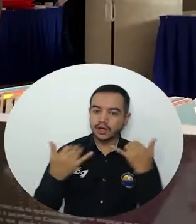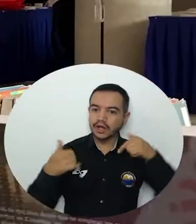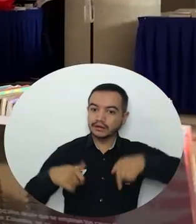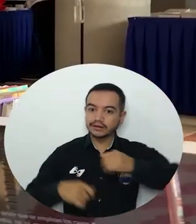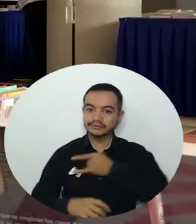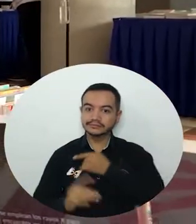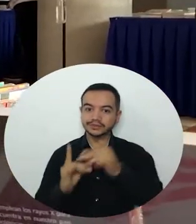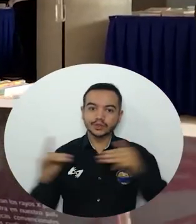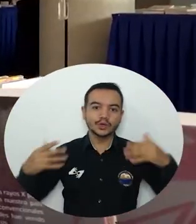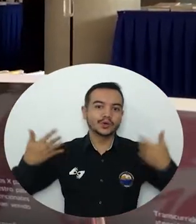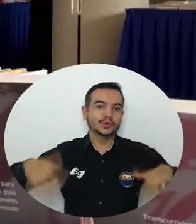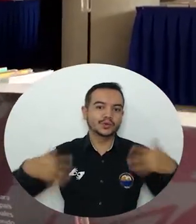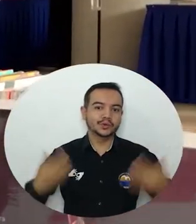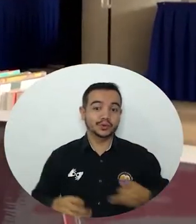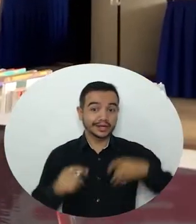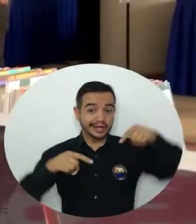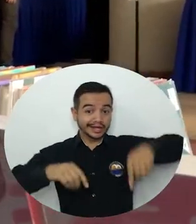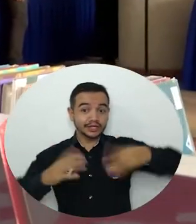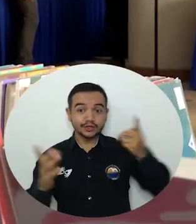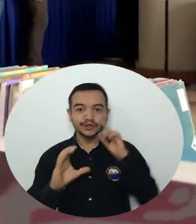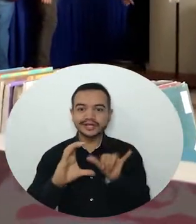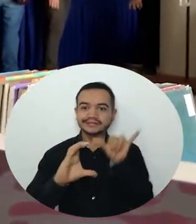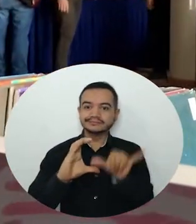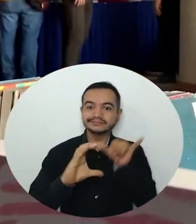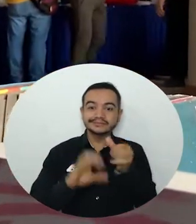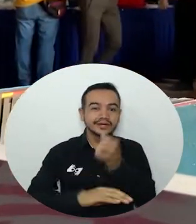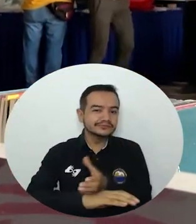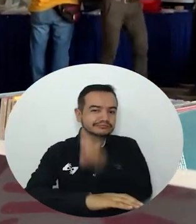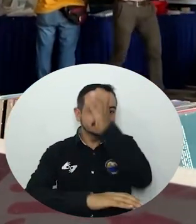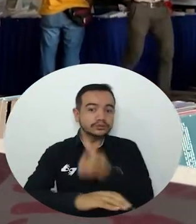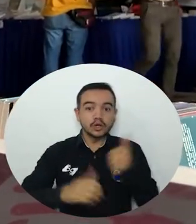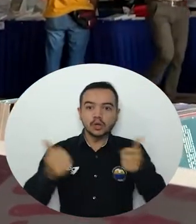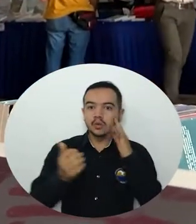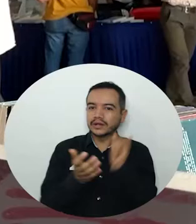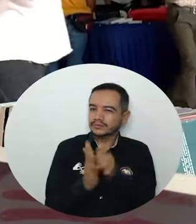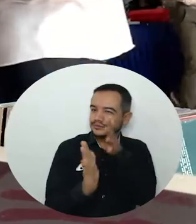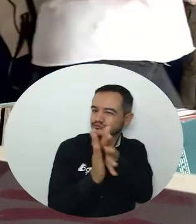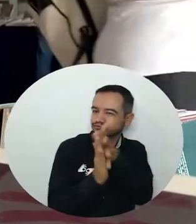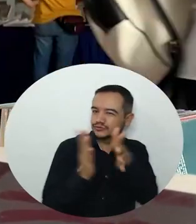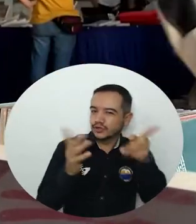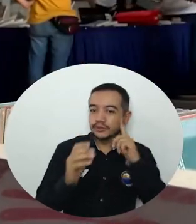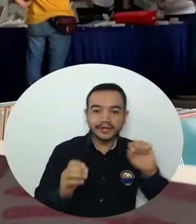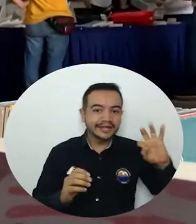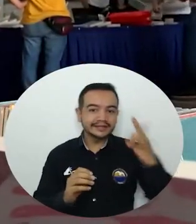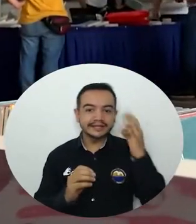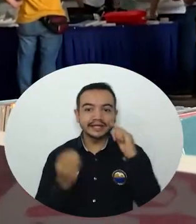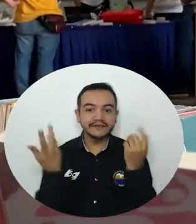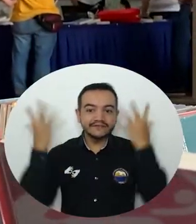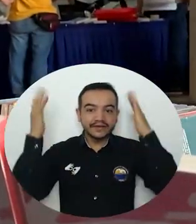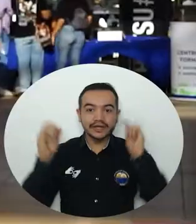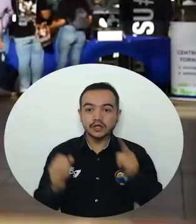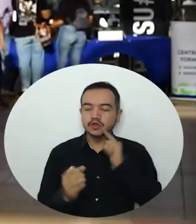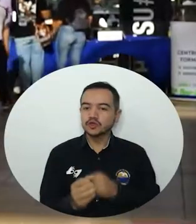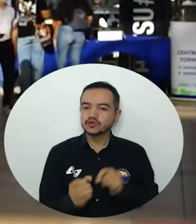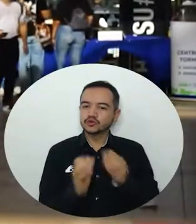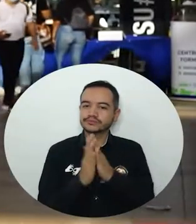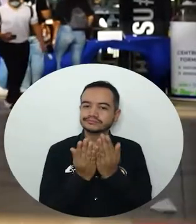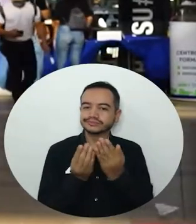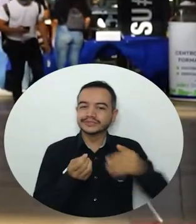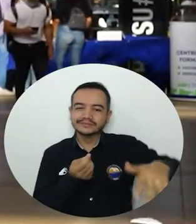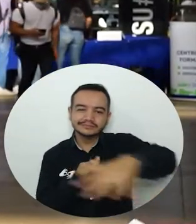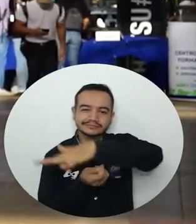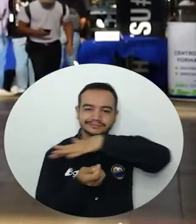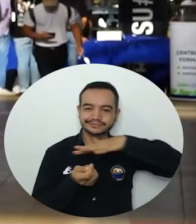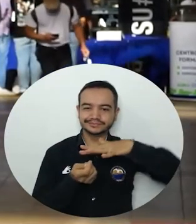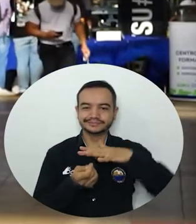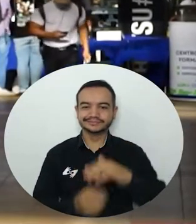Hoy estamos aquí desde el emblemático edificio Mar Caribe para compartir con ustedes detalles de la tercera Feria Internacional del Libro, las Artes y la